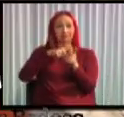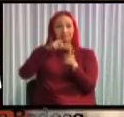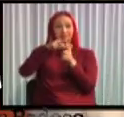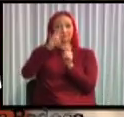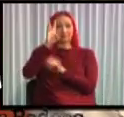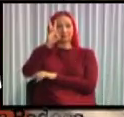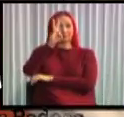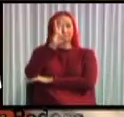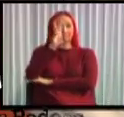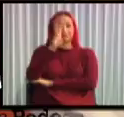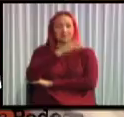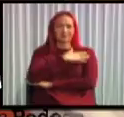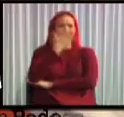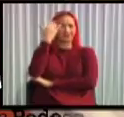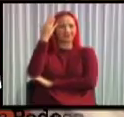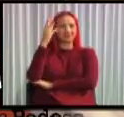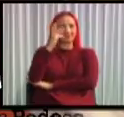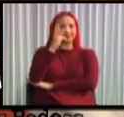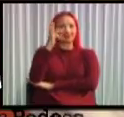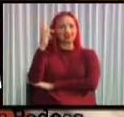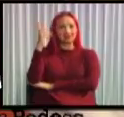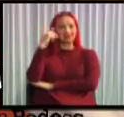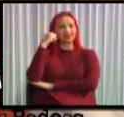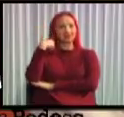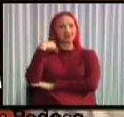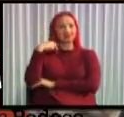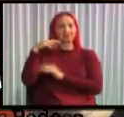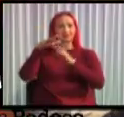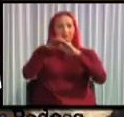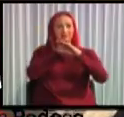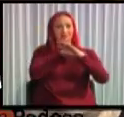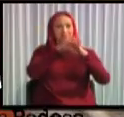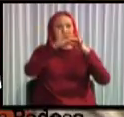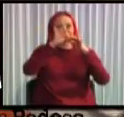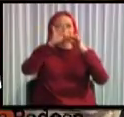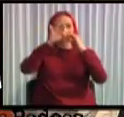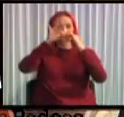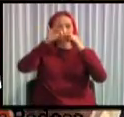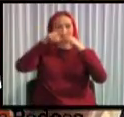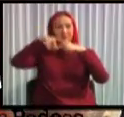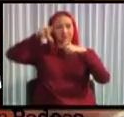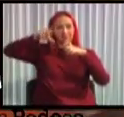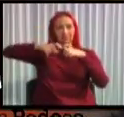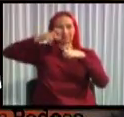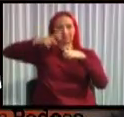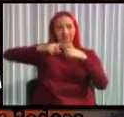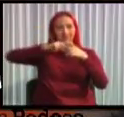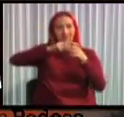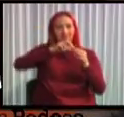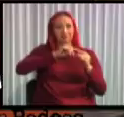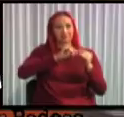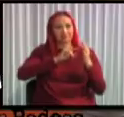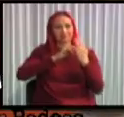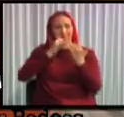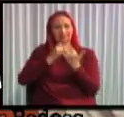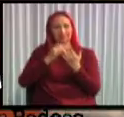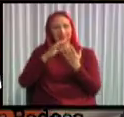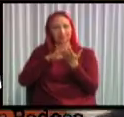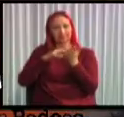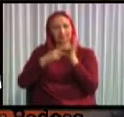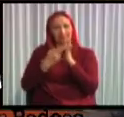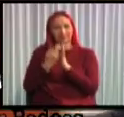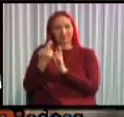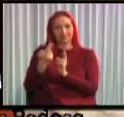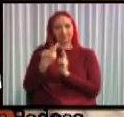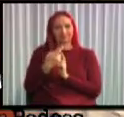el 63, entonces nos subíamos a los techos a sacar la ceniza en el carrito, que es el que